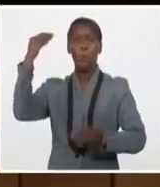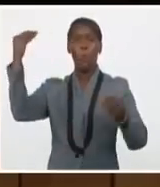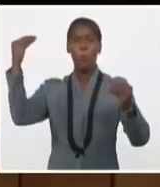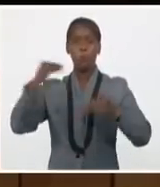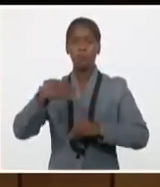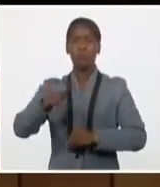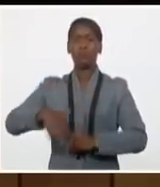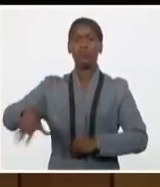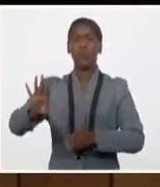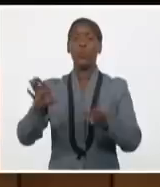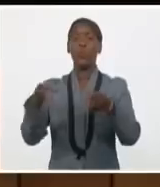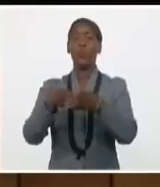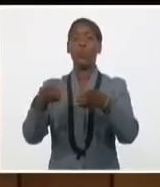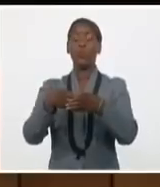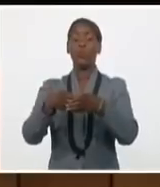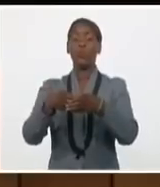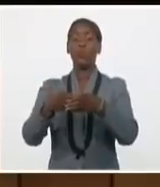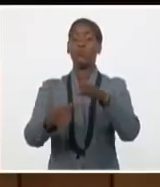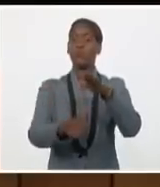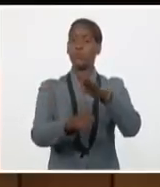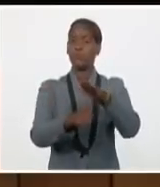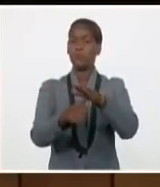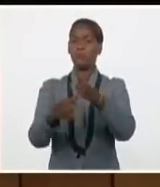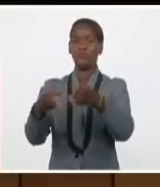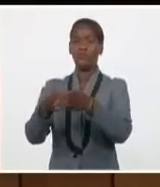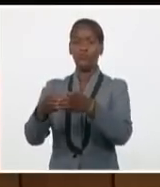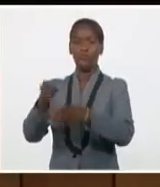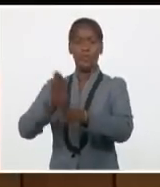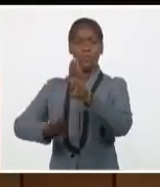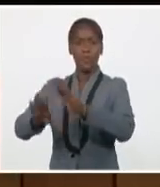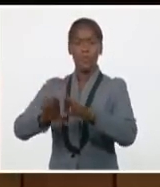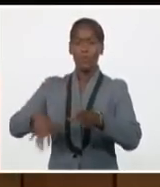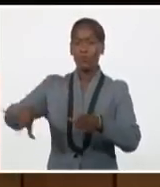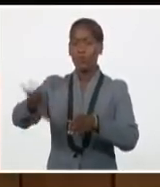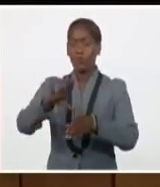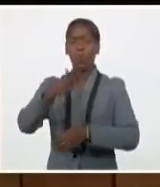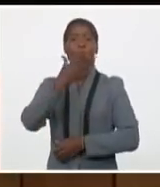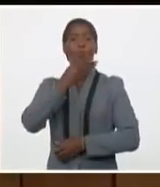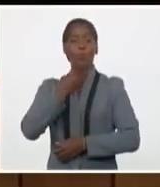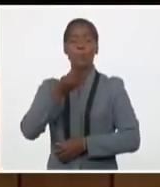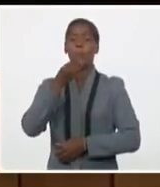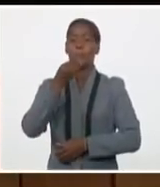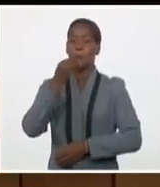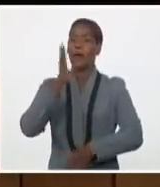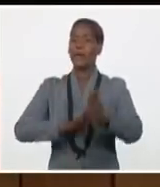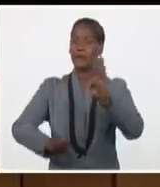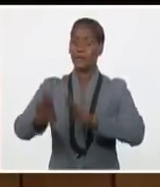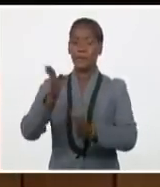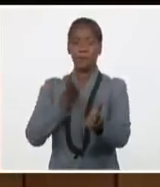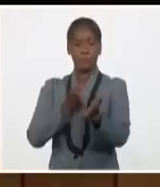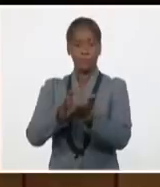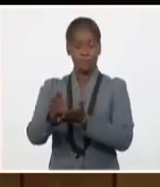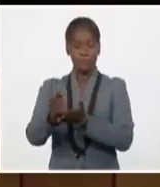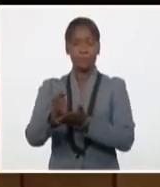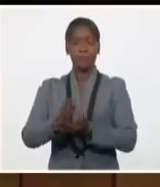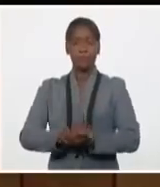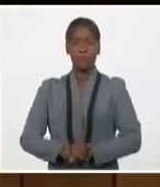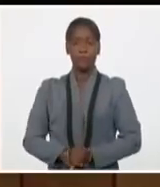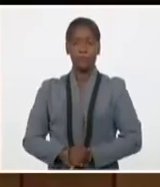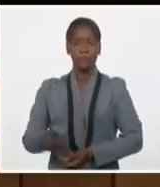del ejemplo y en la comprensión de mis compatriotas, y que nadie lo